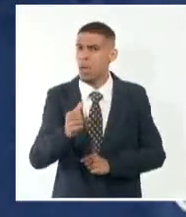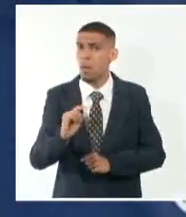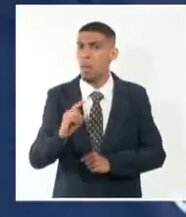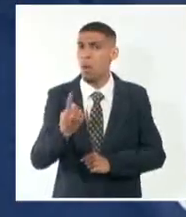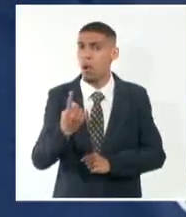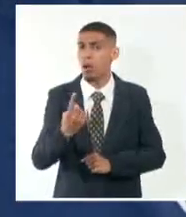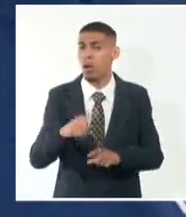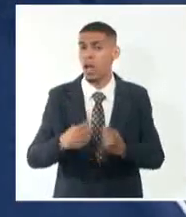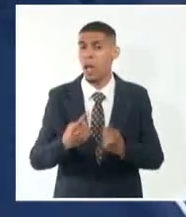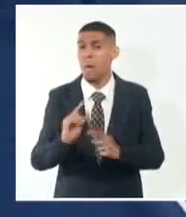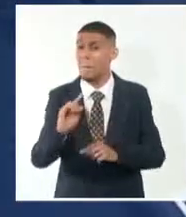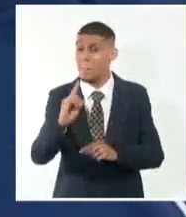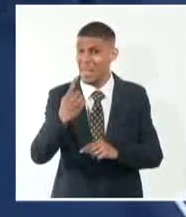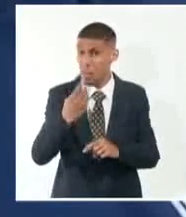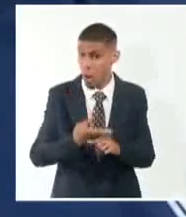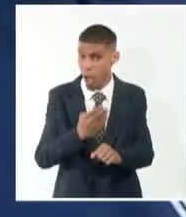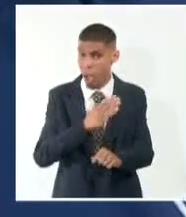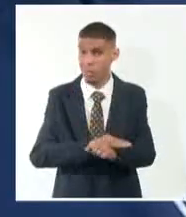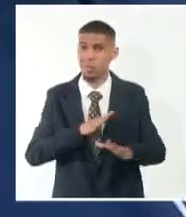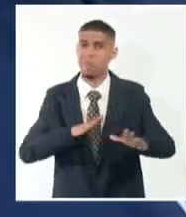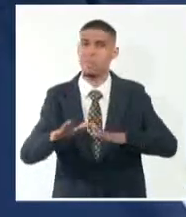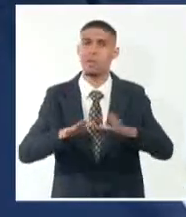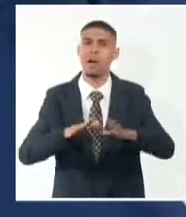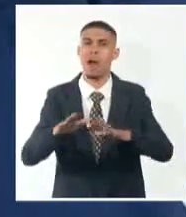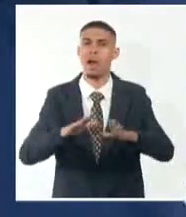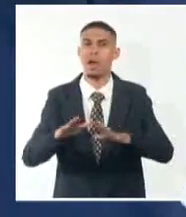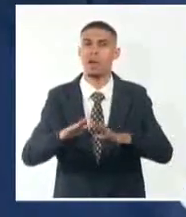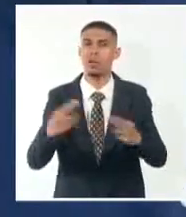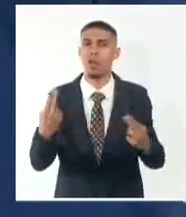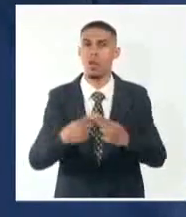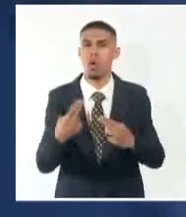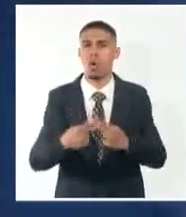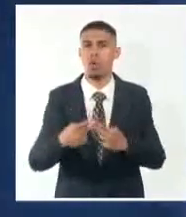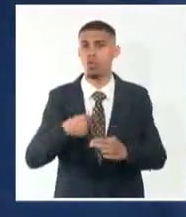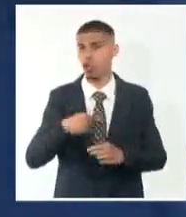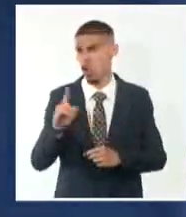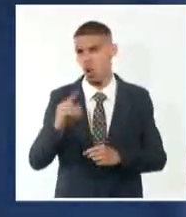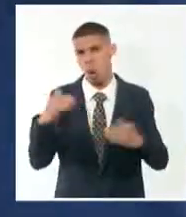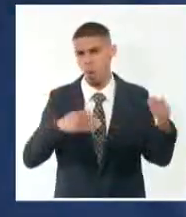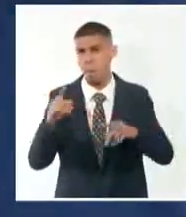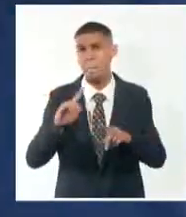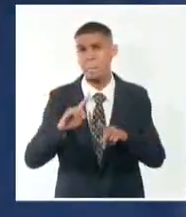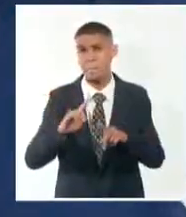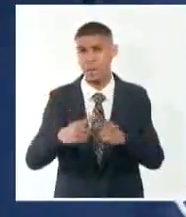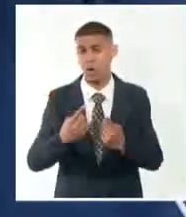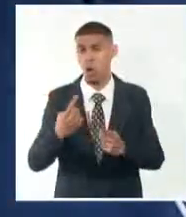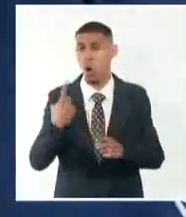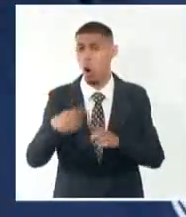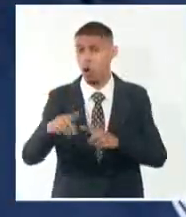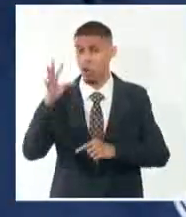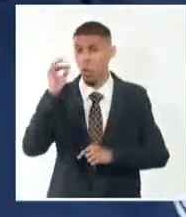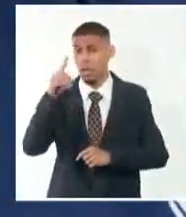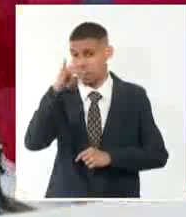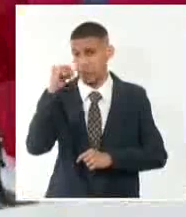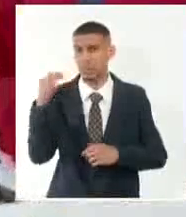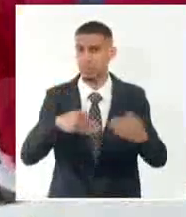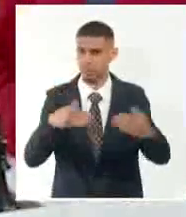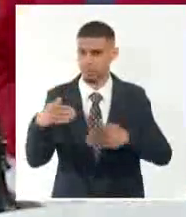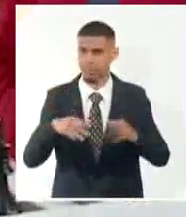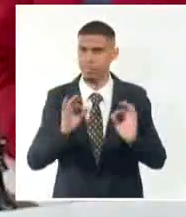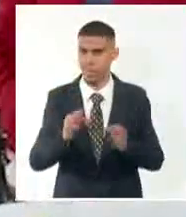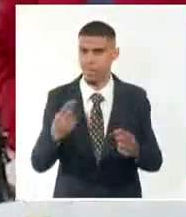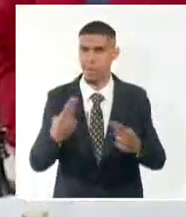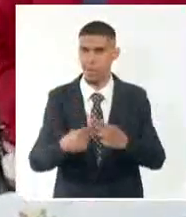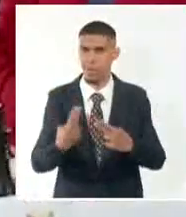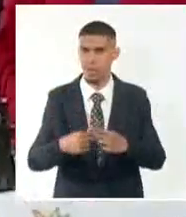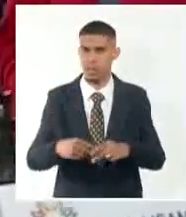nos prepara con vista a los Juegos Centroamericanos. En mi caso no va a participar, pero bueno, está la atleta de Yeribel, Yaniela. Y sí, creo que